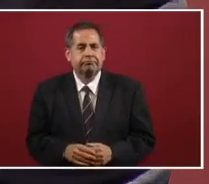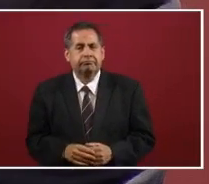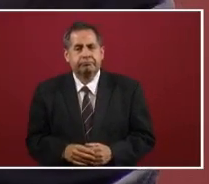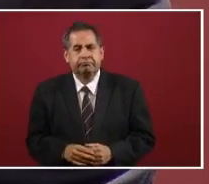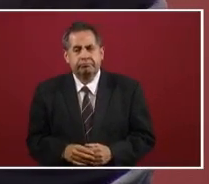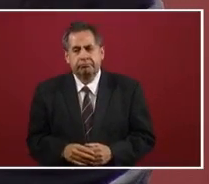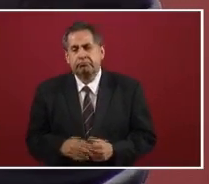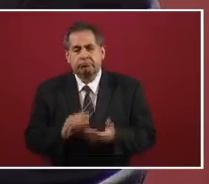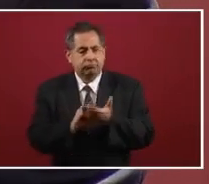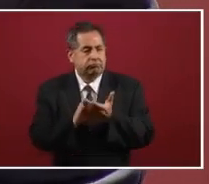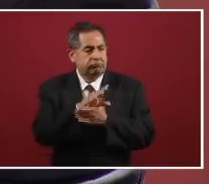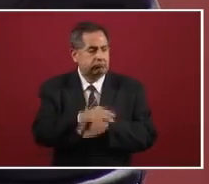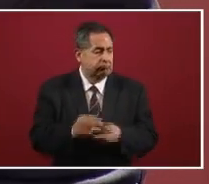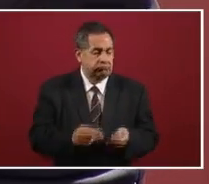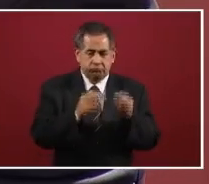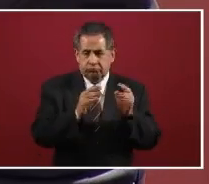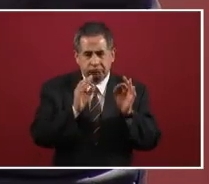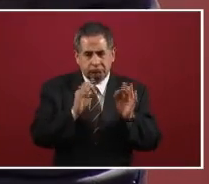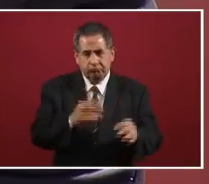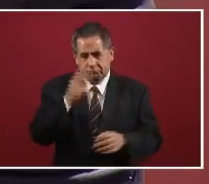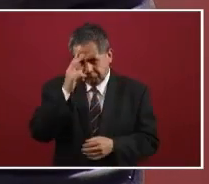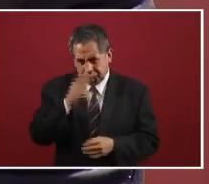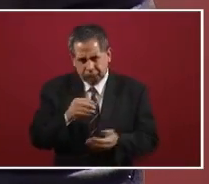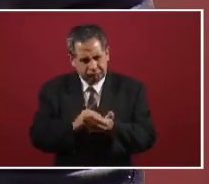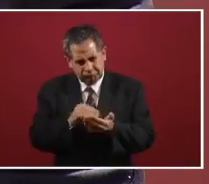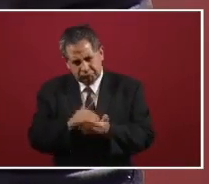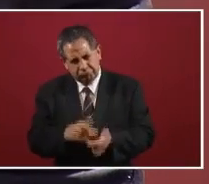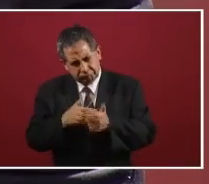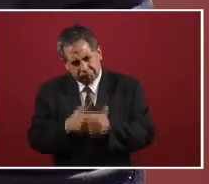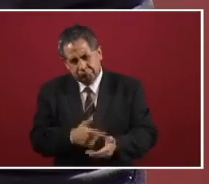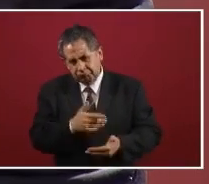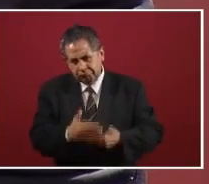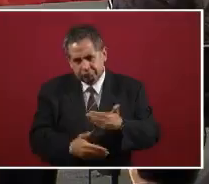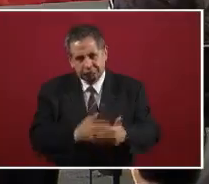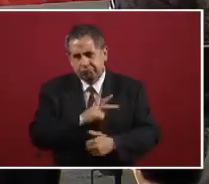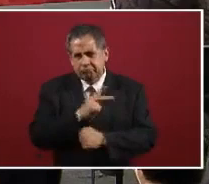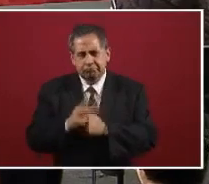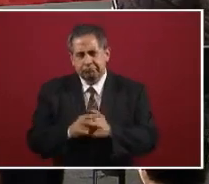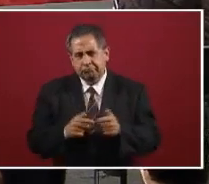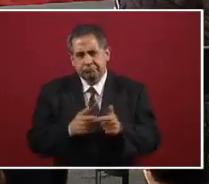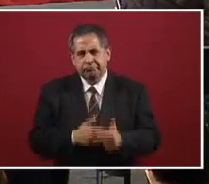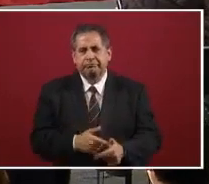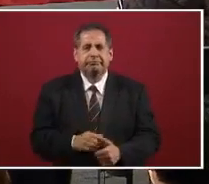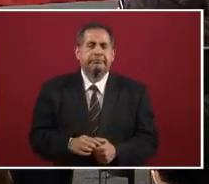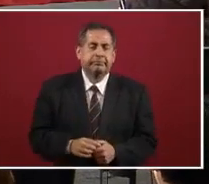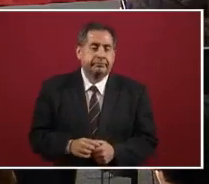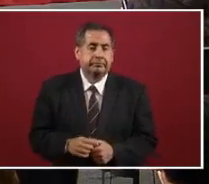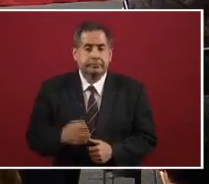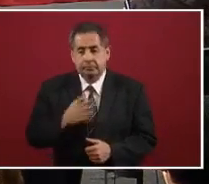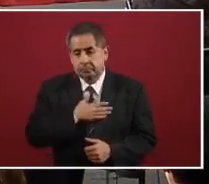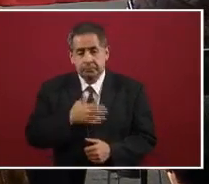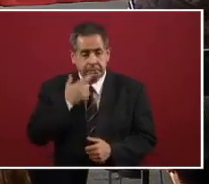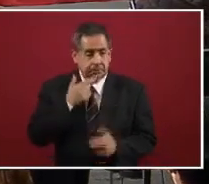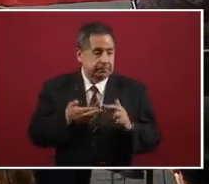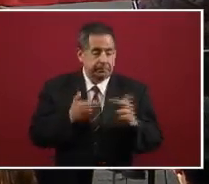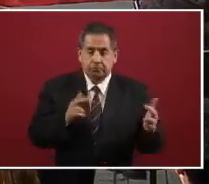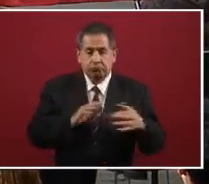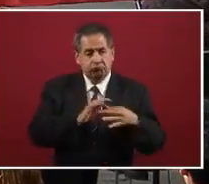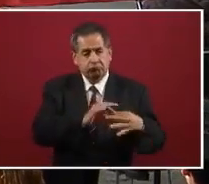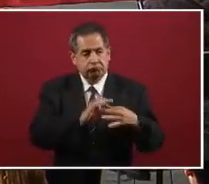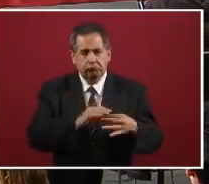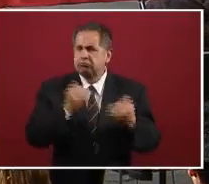disposición de invertir en México, de seguir invirtiendo en el país. Y es buena la relación, y así con